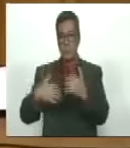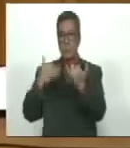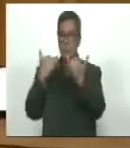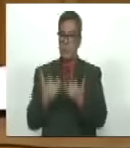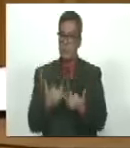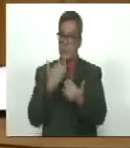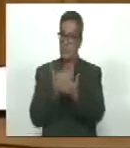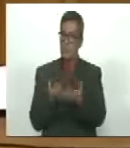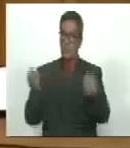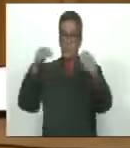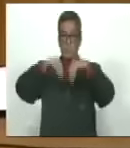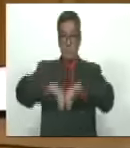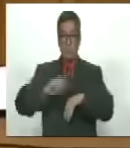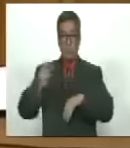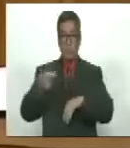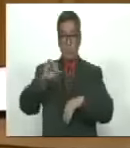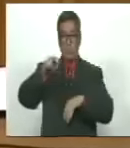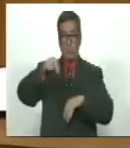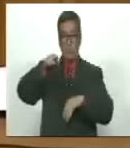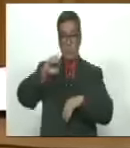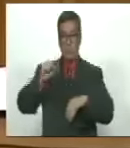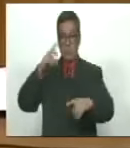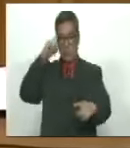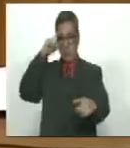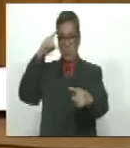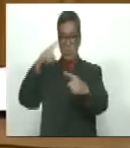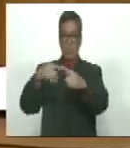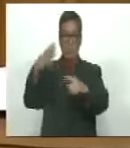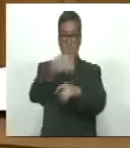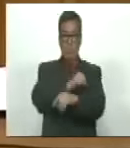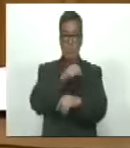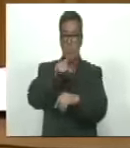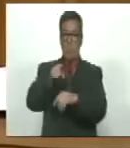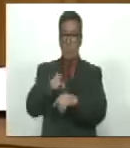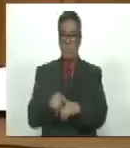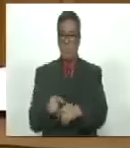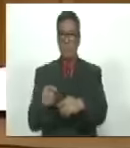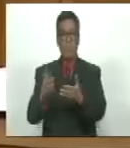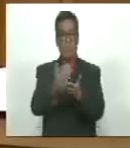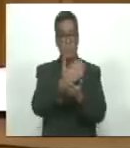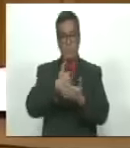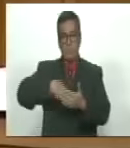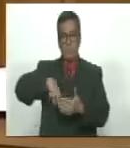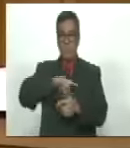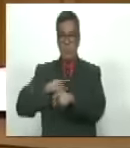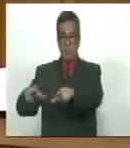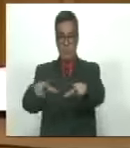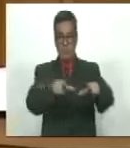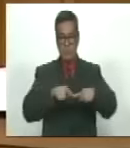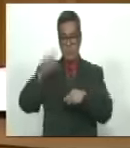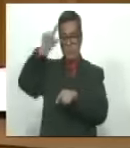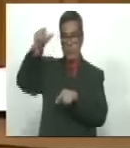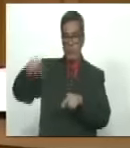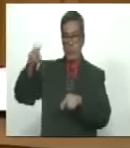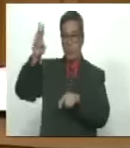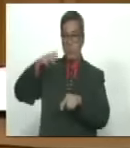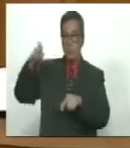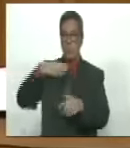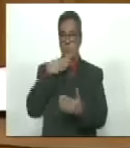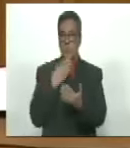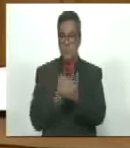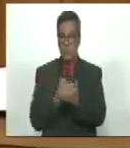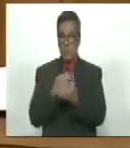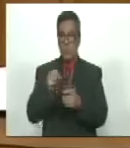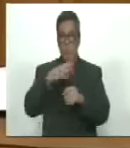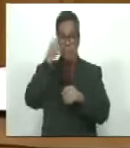que ese acuerdo de Ginebra logre los objetivos que tenga que lograr para recuperar nuestro territorio de la Guayana Esequiba. Muchísimas